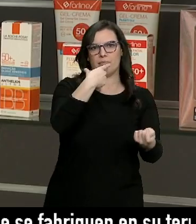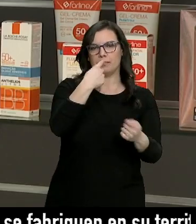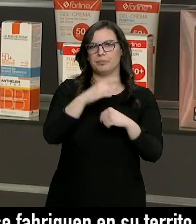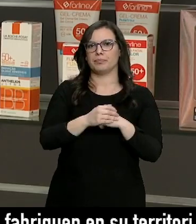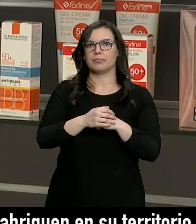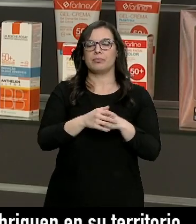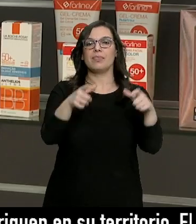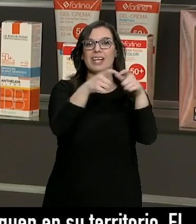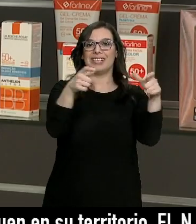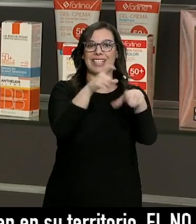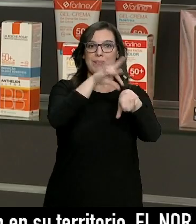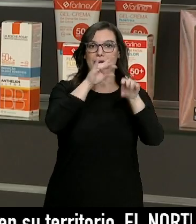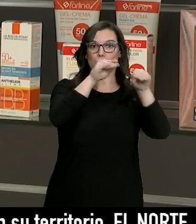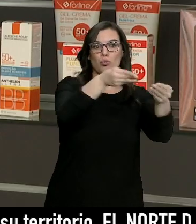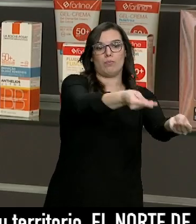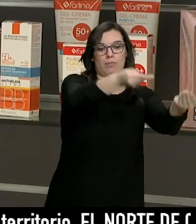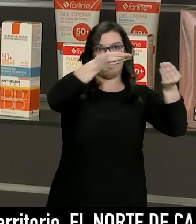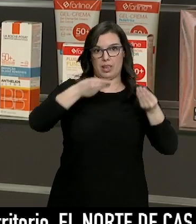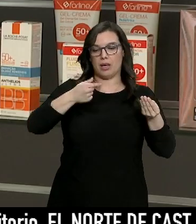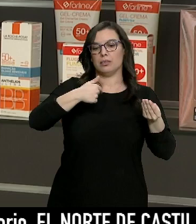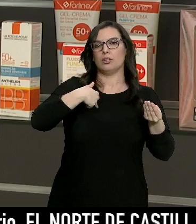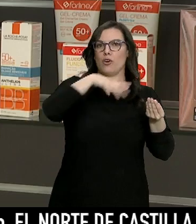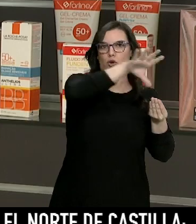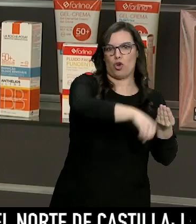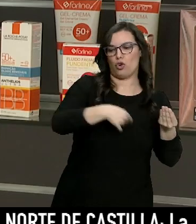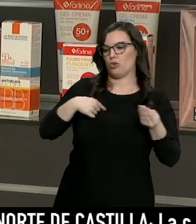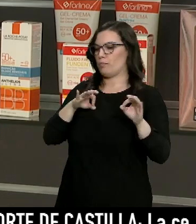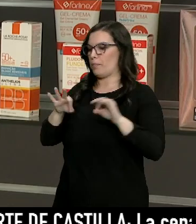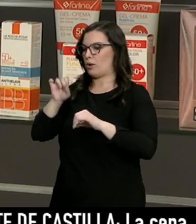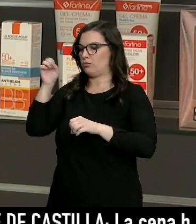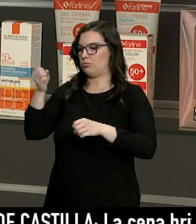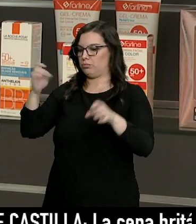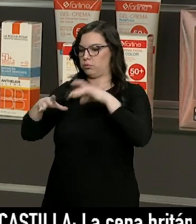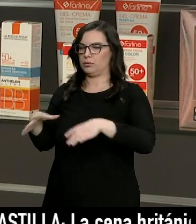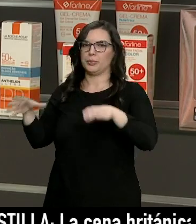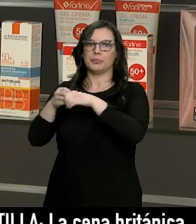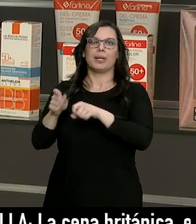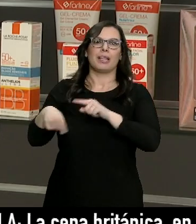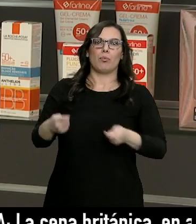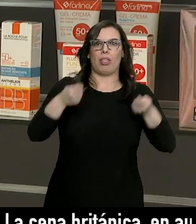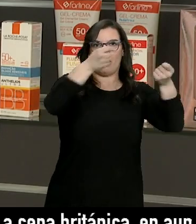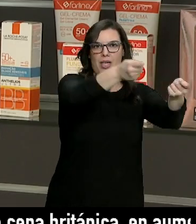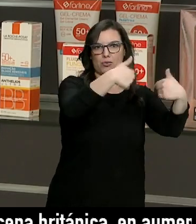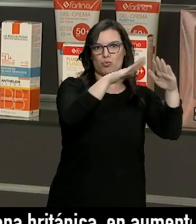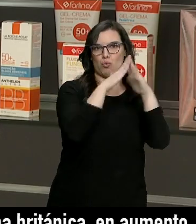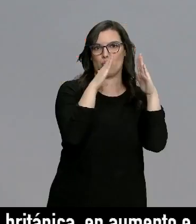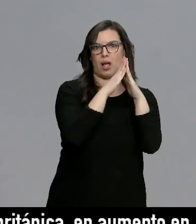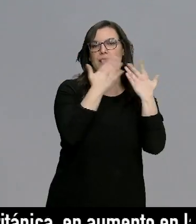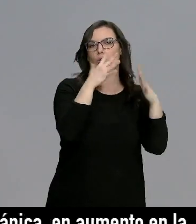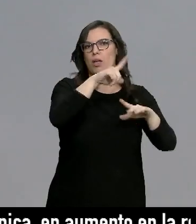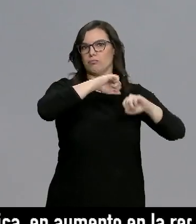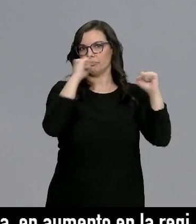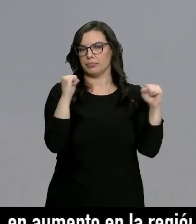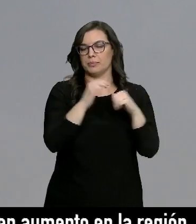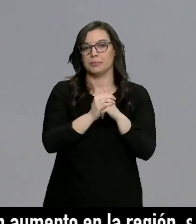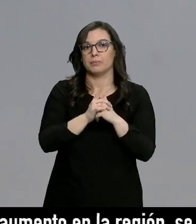la tarjeta de medicación en su casa para venir aquí y nosotros le dispensamos la medicación y ya se lo facilita allí al paciente que está confinado. Es